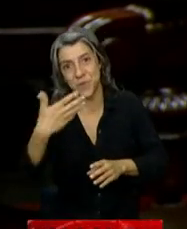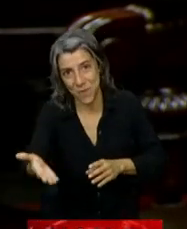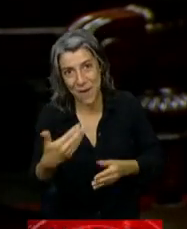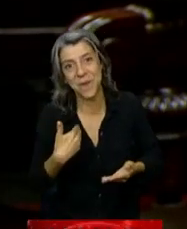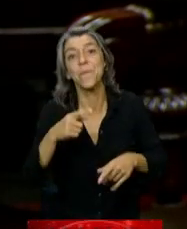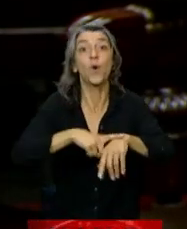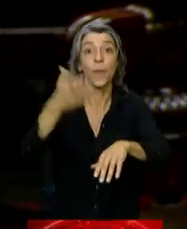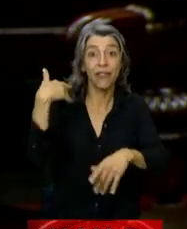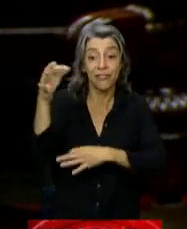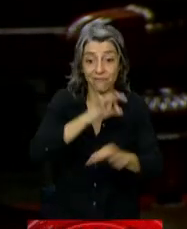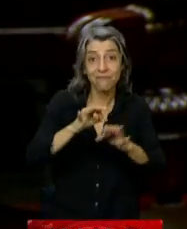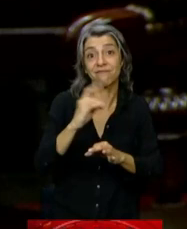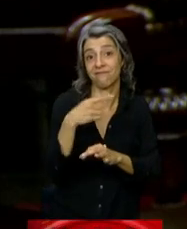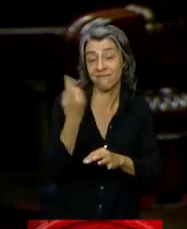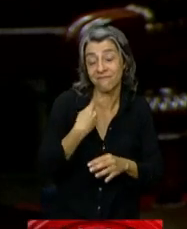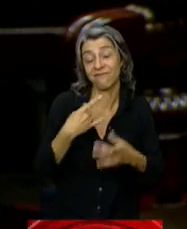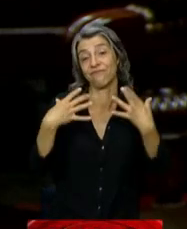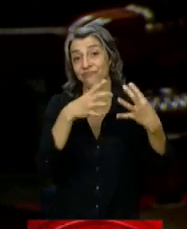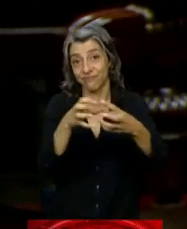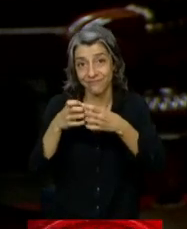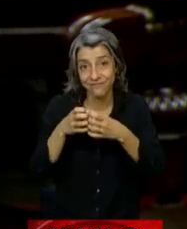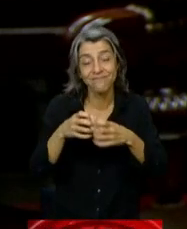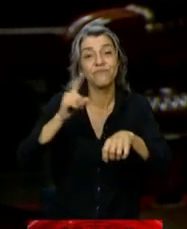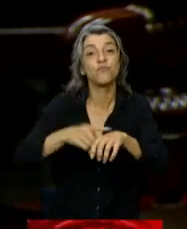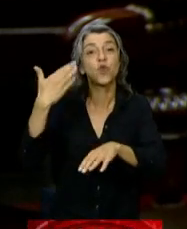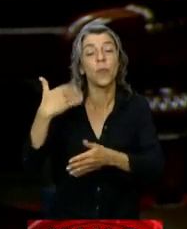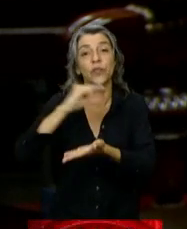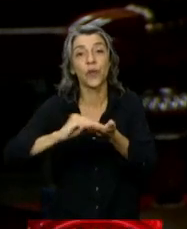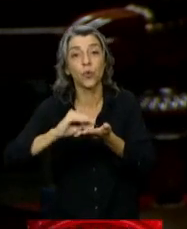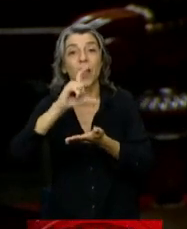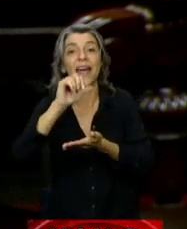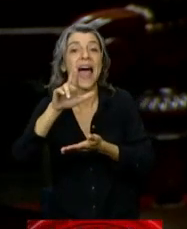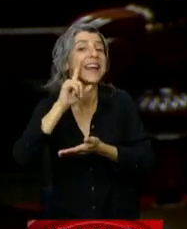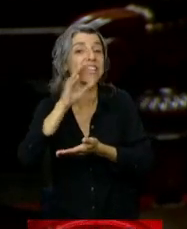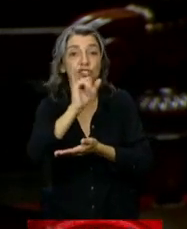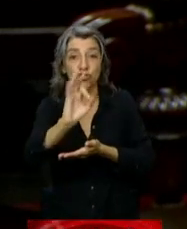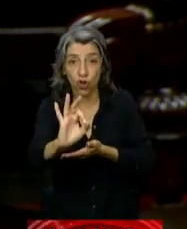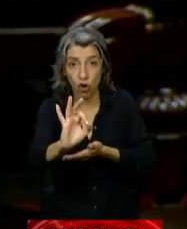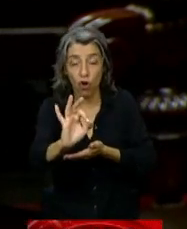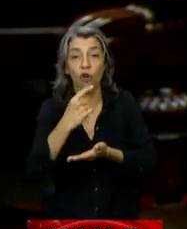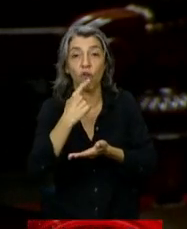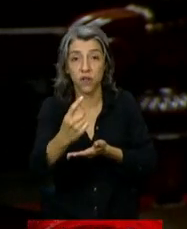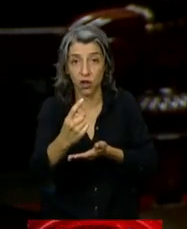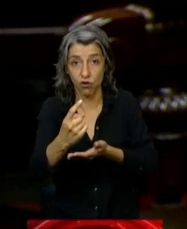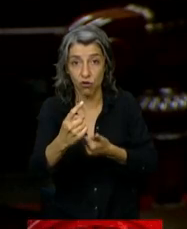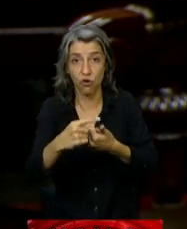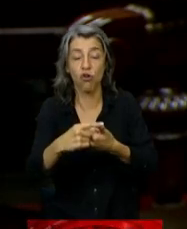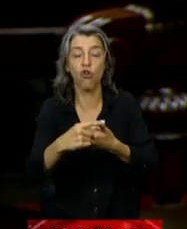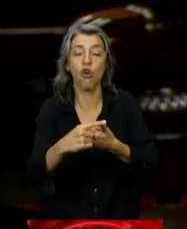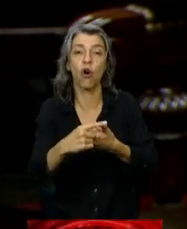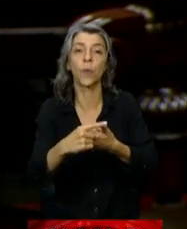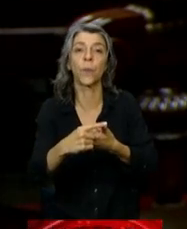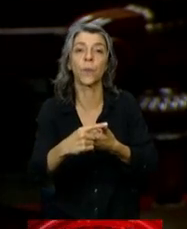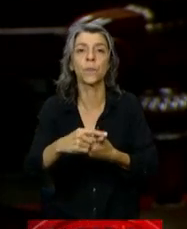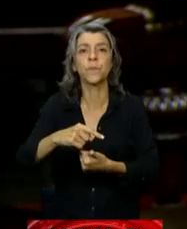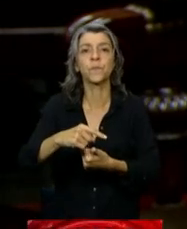Y dijo en ese momento la diputada Carla Carrizo, a quien reivindico con sus palabras, dijo: